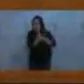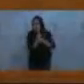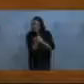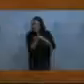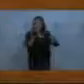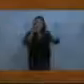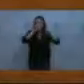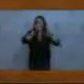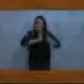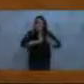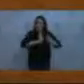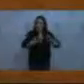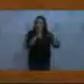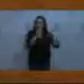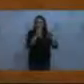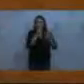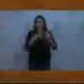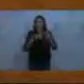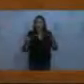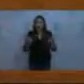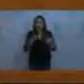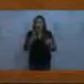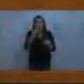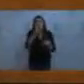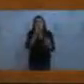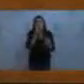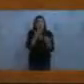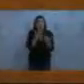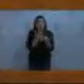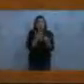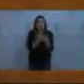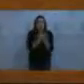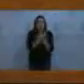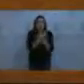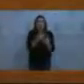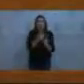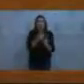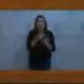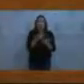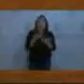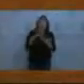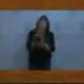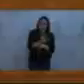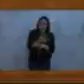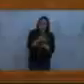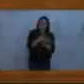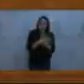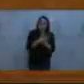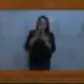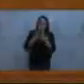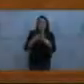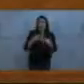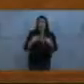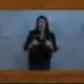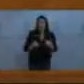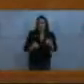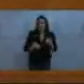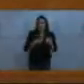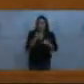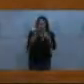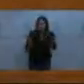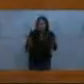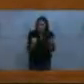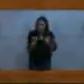Analizar las necesidades y plantear las soluciones posibles es hacer política sanitaria. Ejecutar las acciones y valorar los resultados